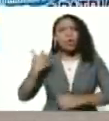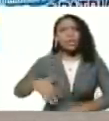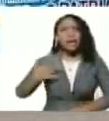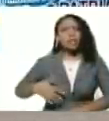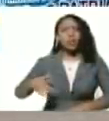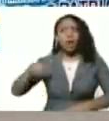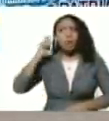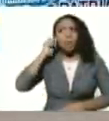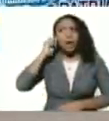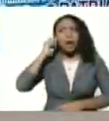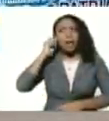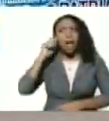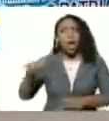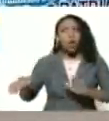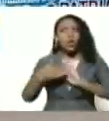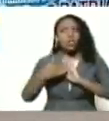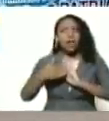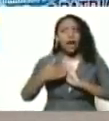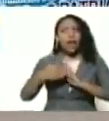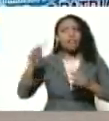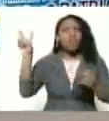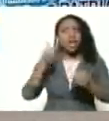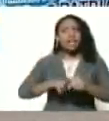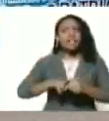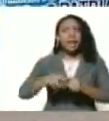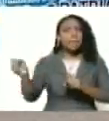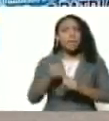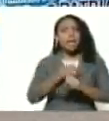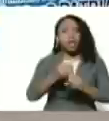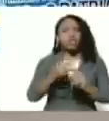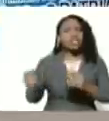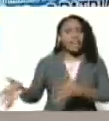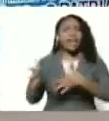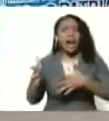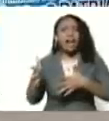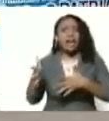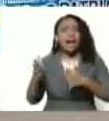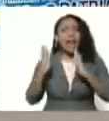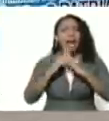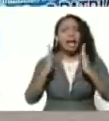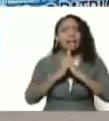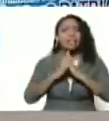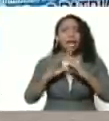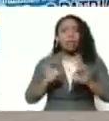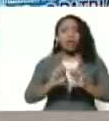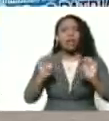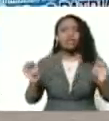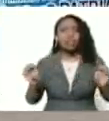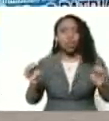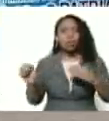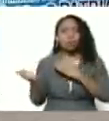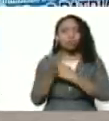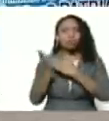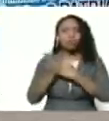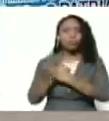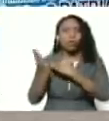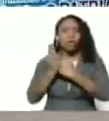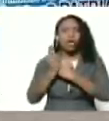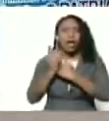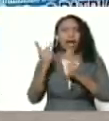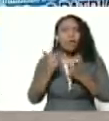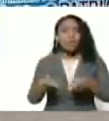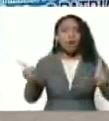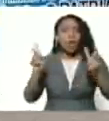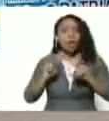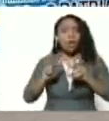de la mujer, contra la violencia y el maltrato, se gana en el hogar, en la educación, en la prevención, en los